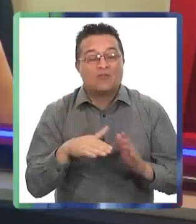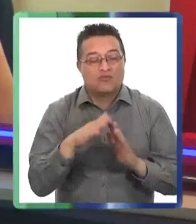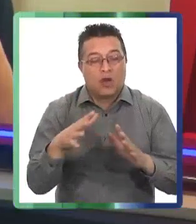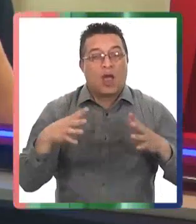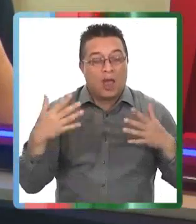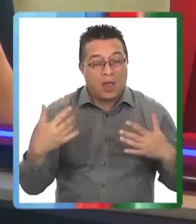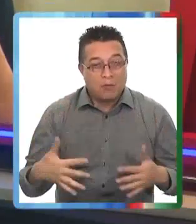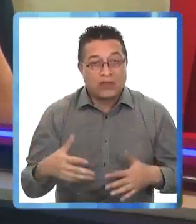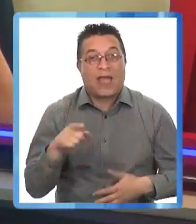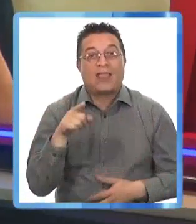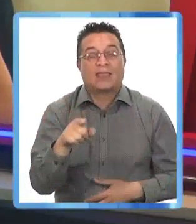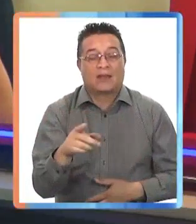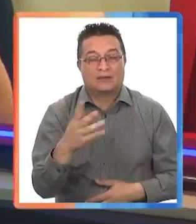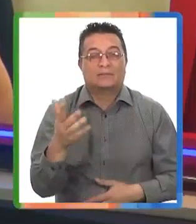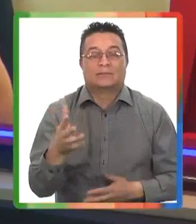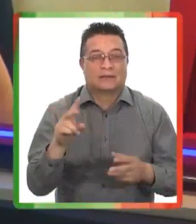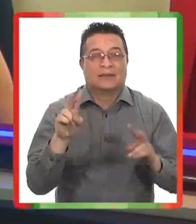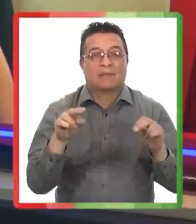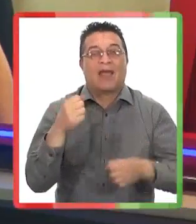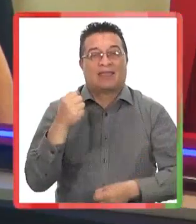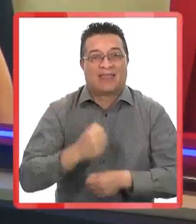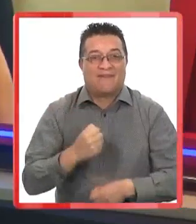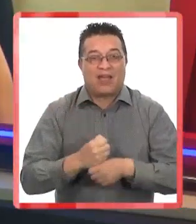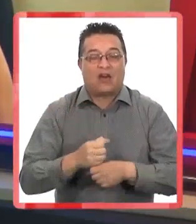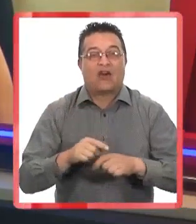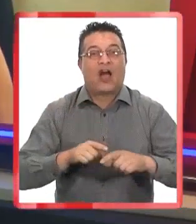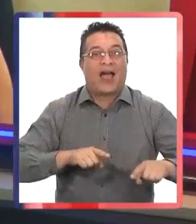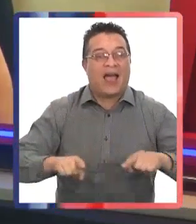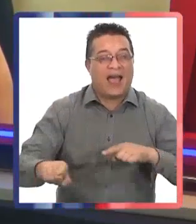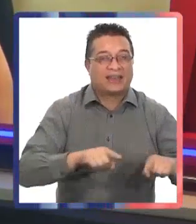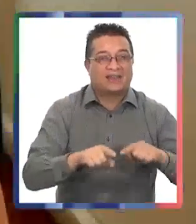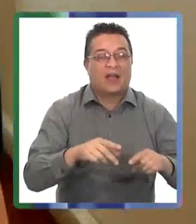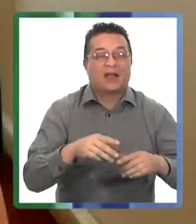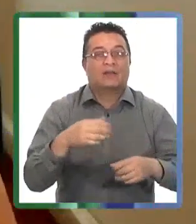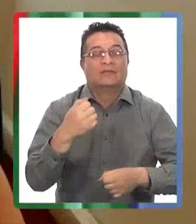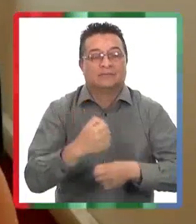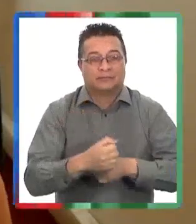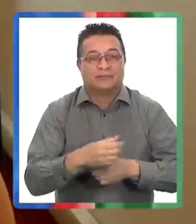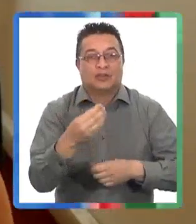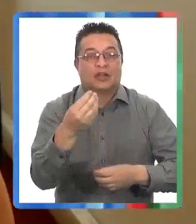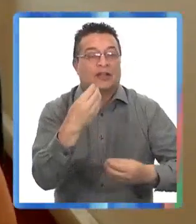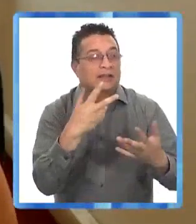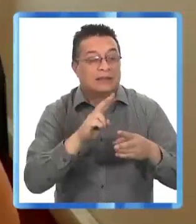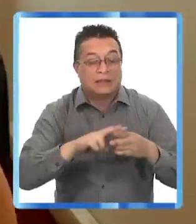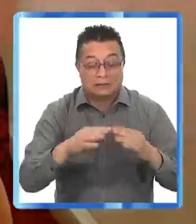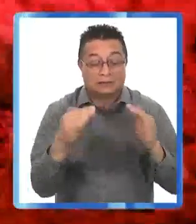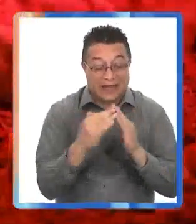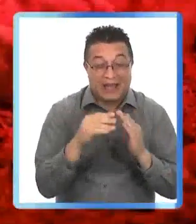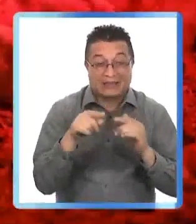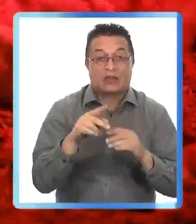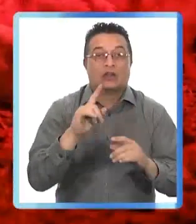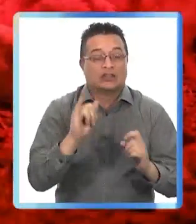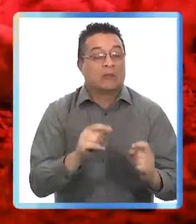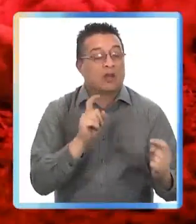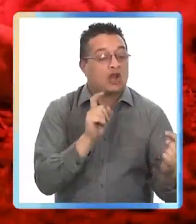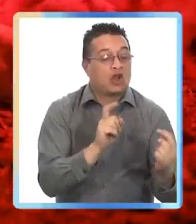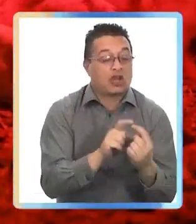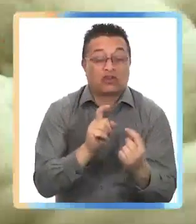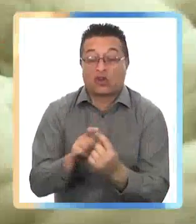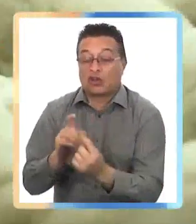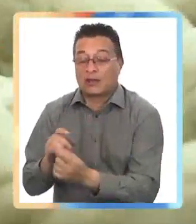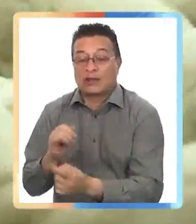que muy fundamentalmente, a propósito de su trabajo, de su actividad productiva y doméstica, está en